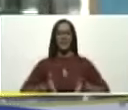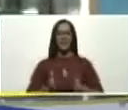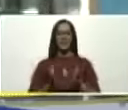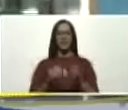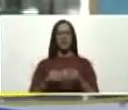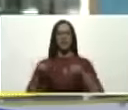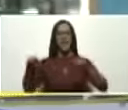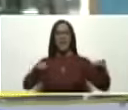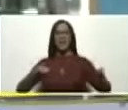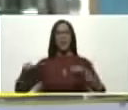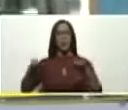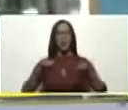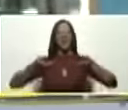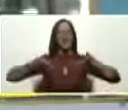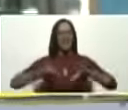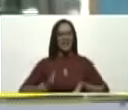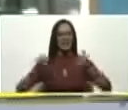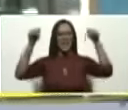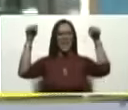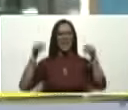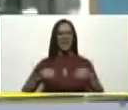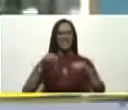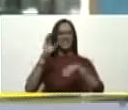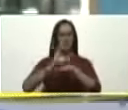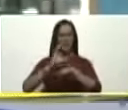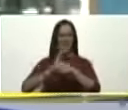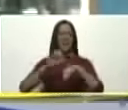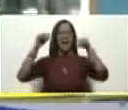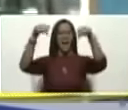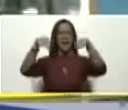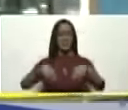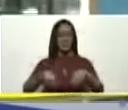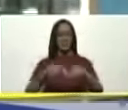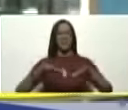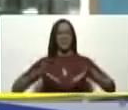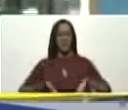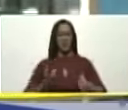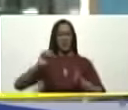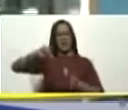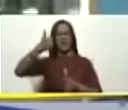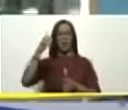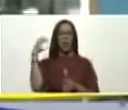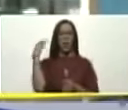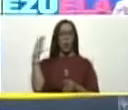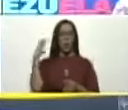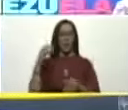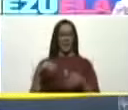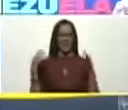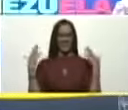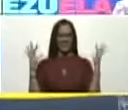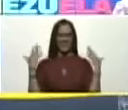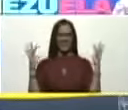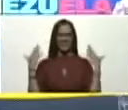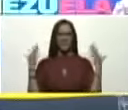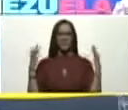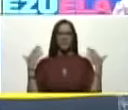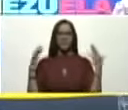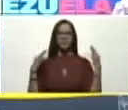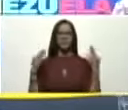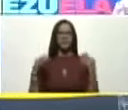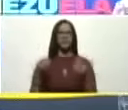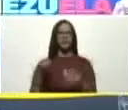el Orinoco, nació en esta ciudad. Aquí nació la Gran Colombia del